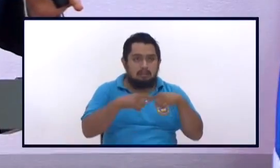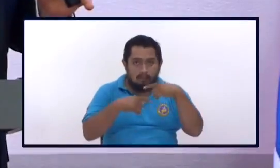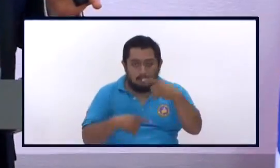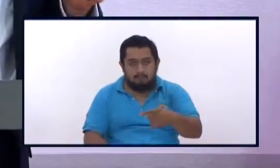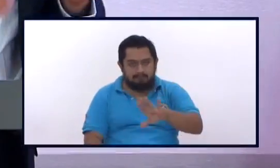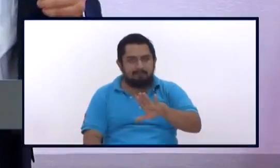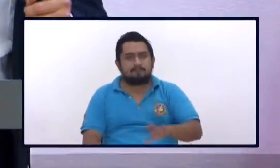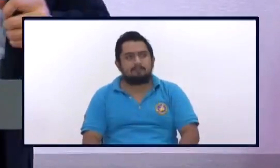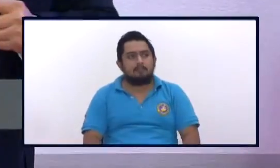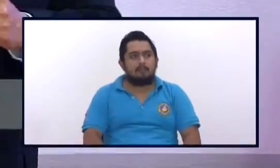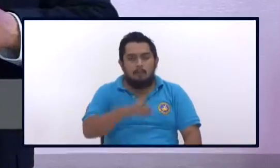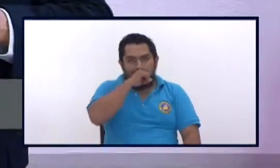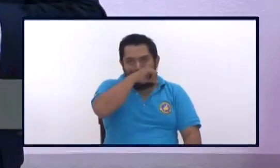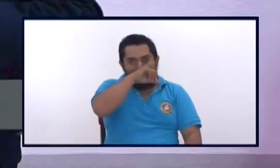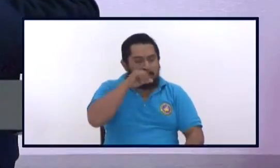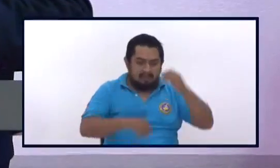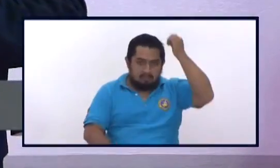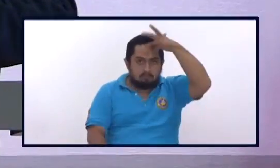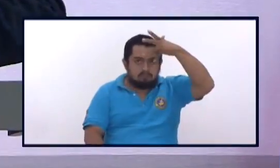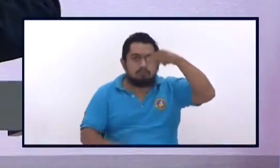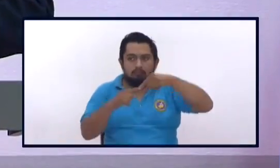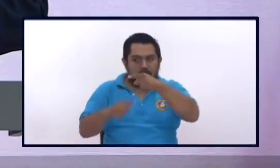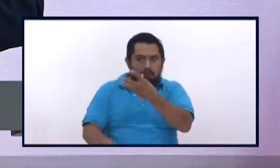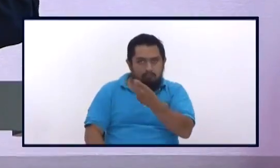él también tiene miedo hermano